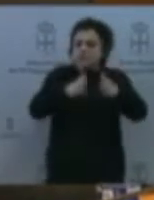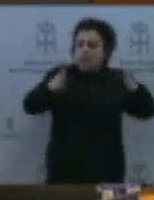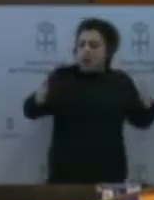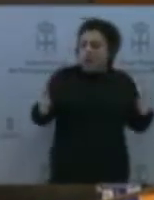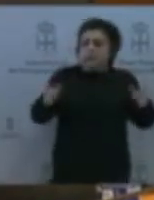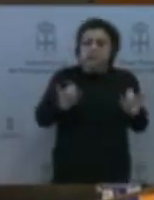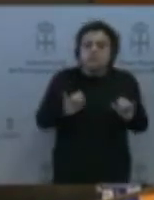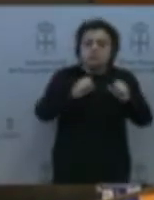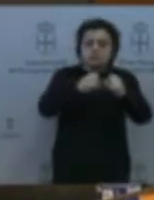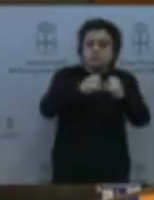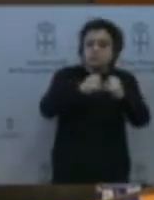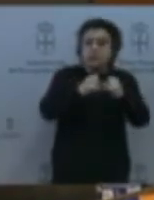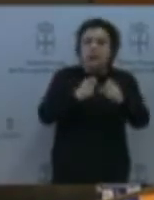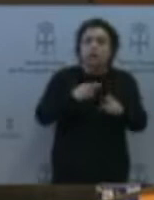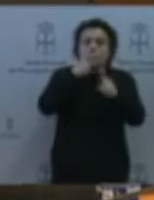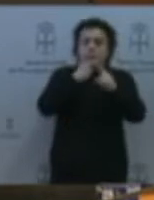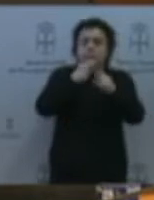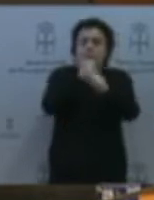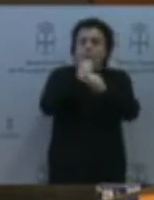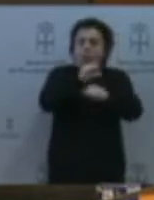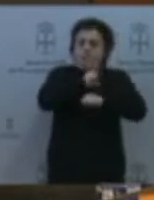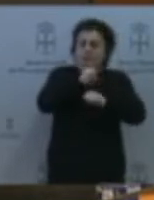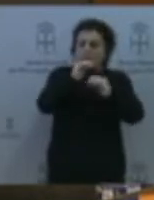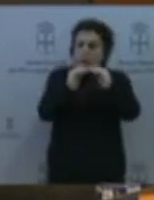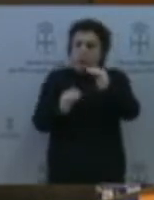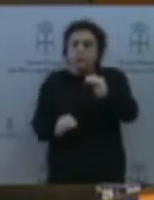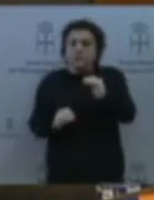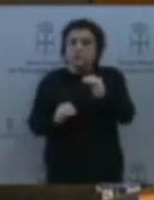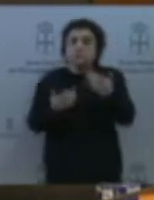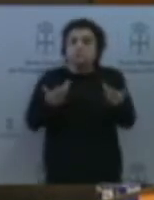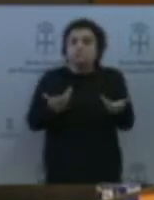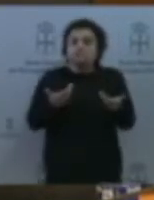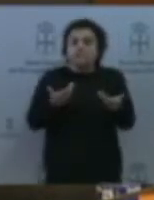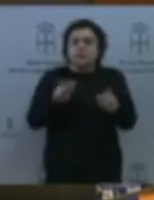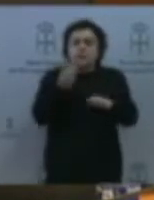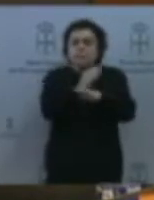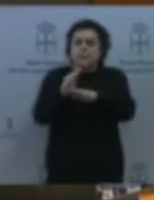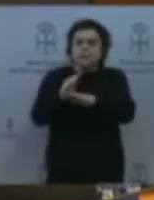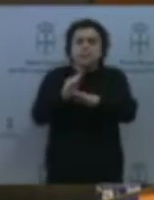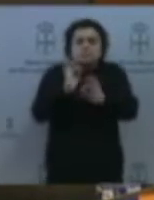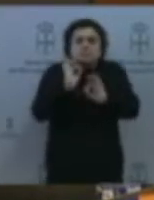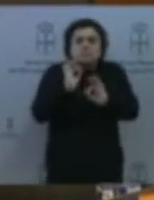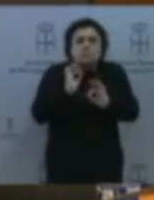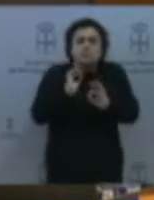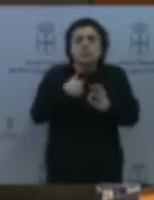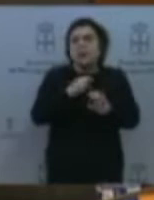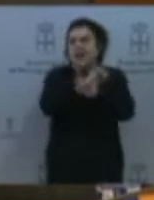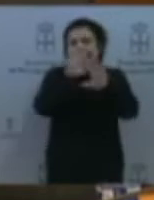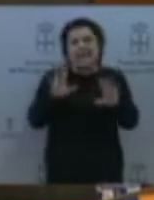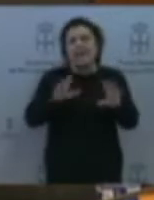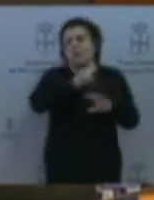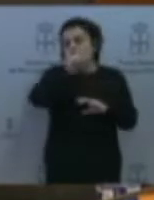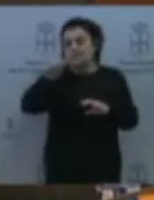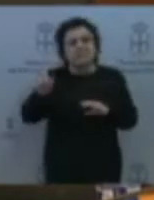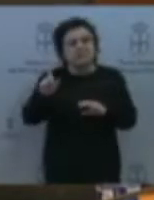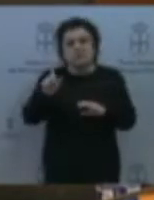creo que esta inversión que está generando es porque de alguna manera no se está siendo del todo claro con la ciudadanía y se juega, no sé si es interesadamente, a una expectativa